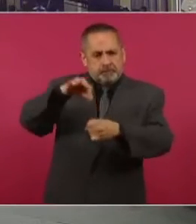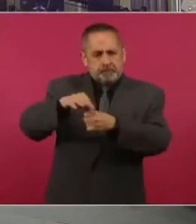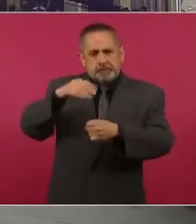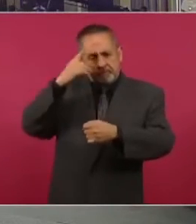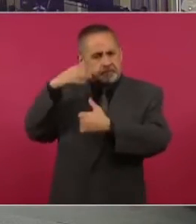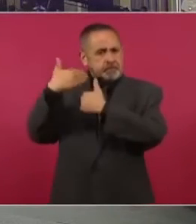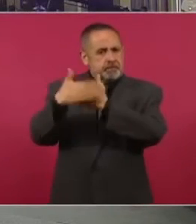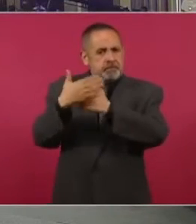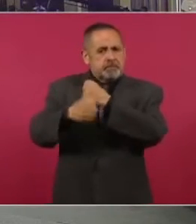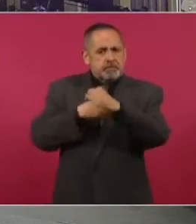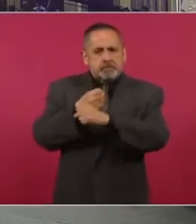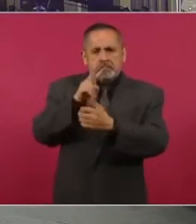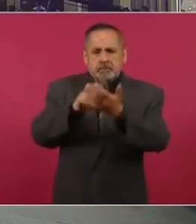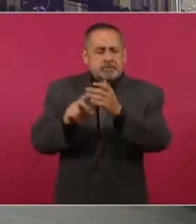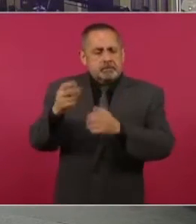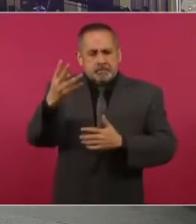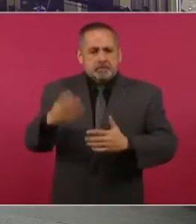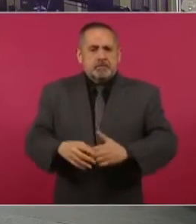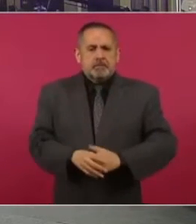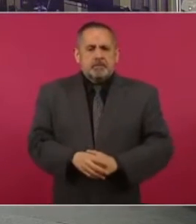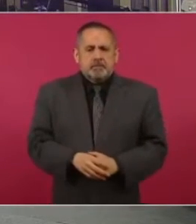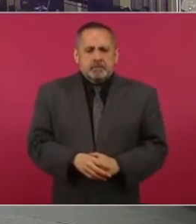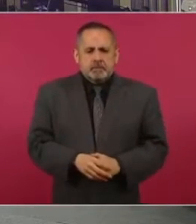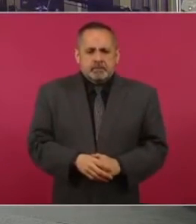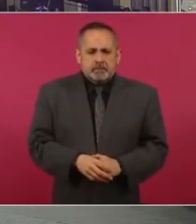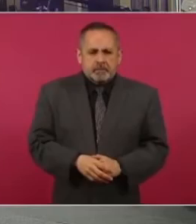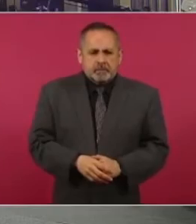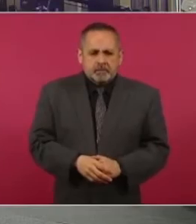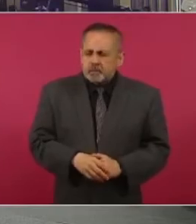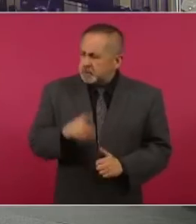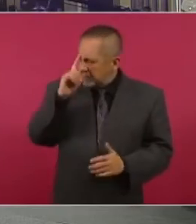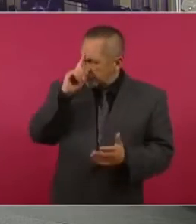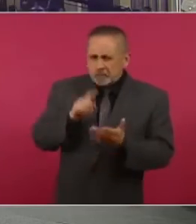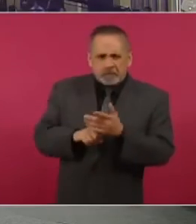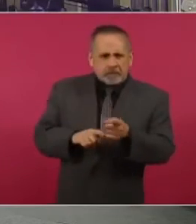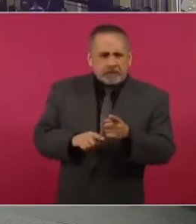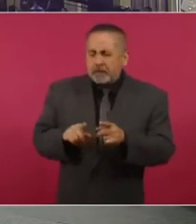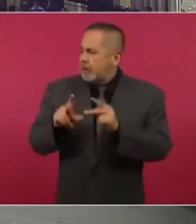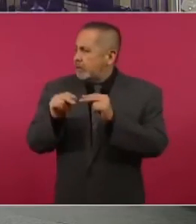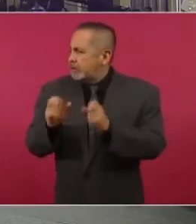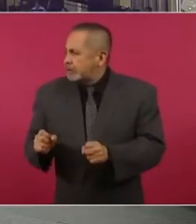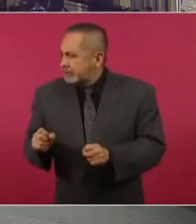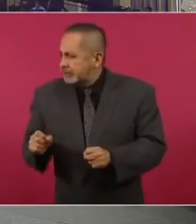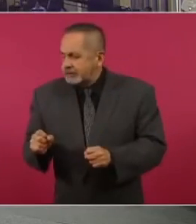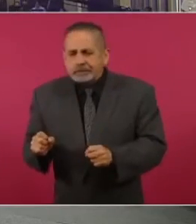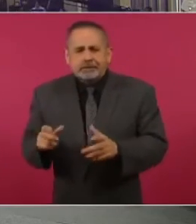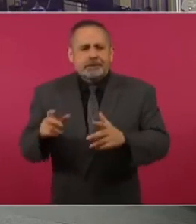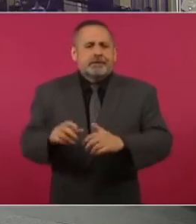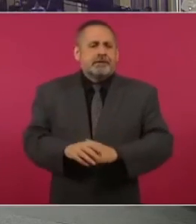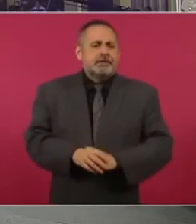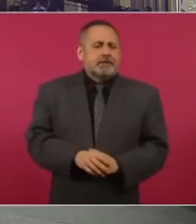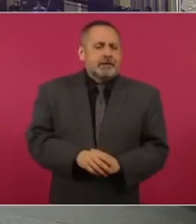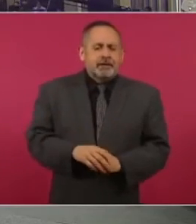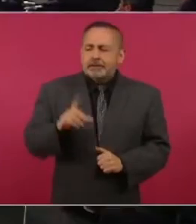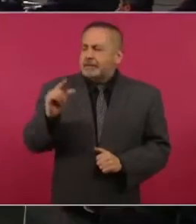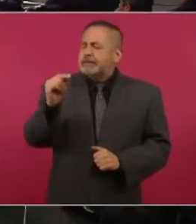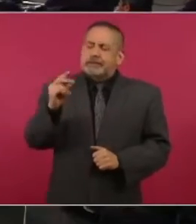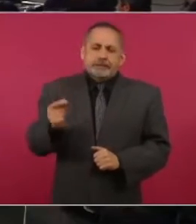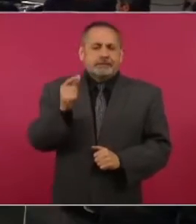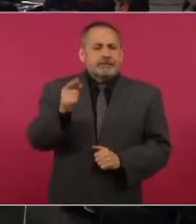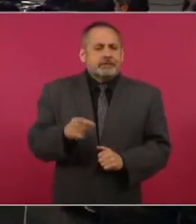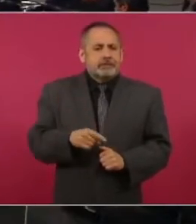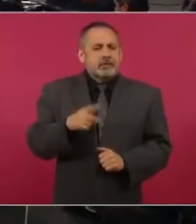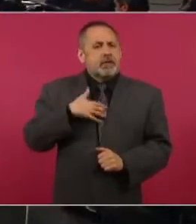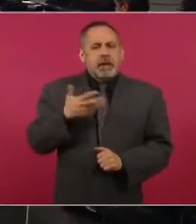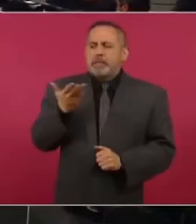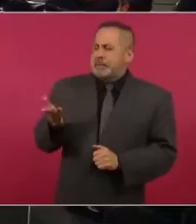federal del 2024? Pues yo creo que ya no está. Tuvo que retirarse. Yo